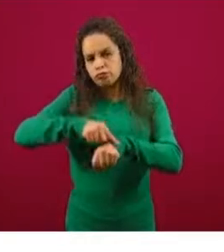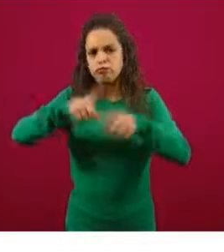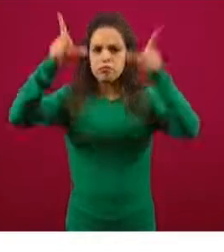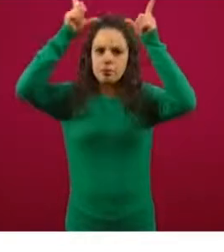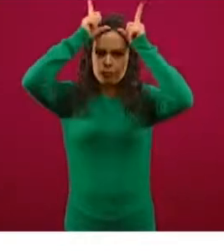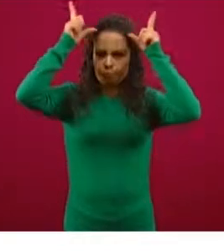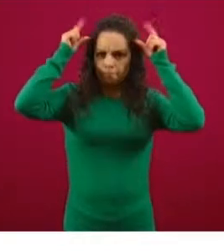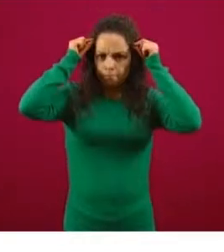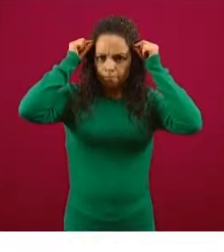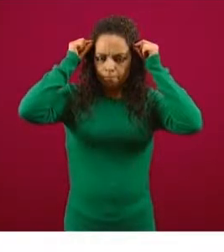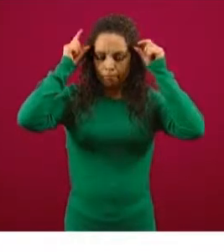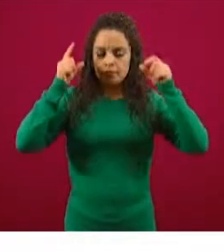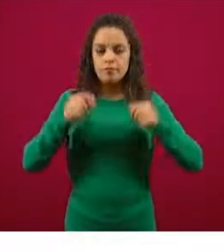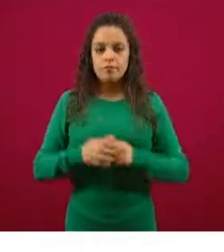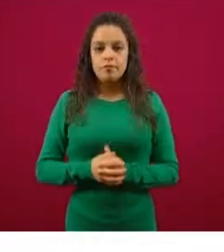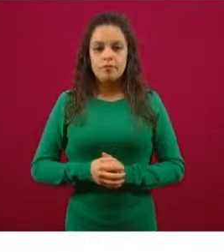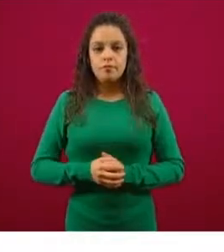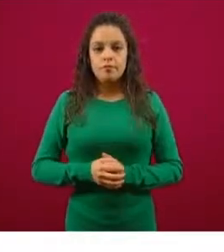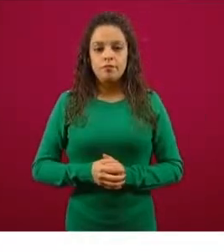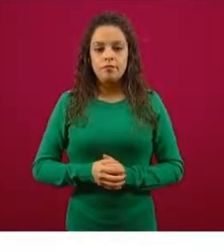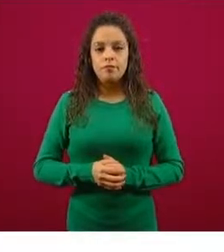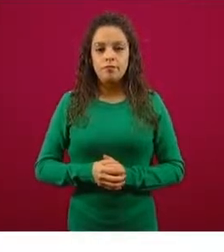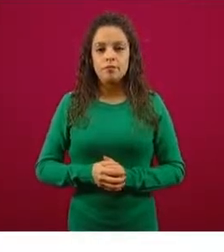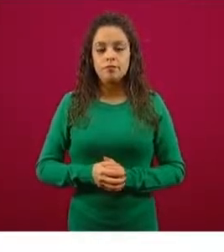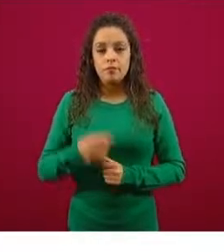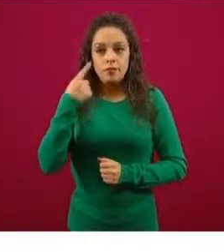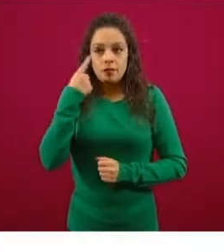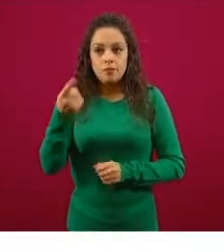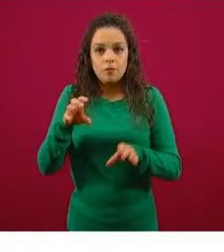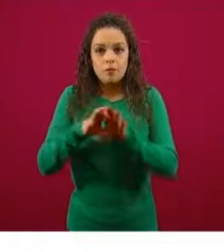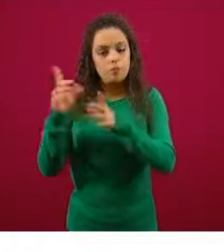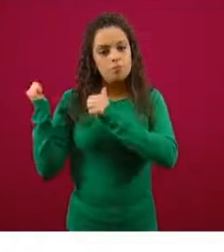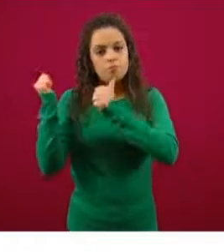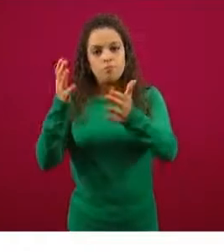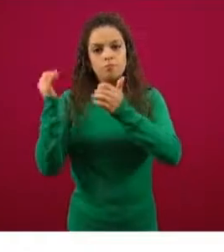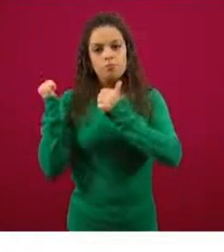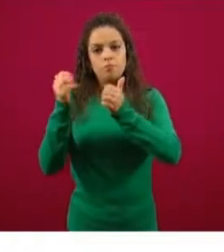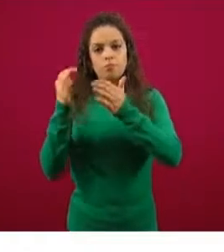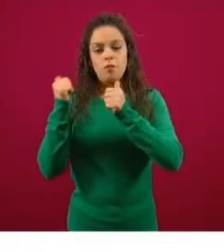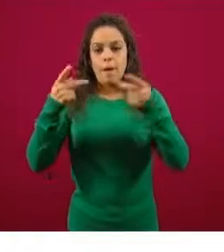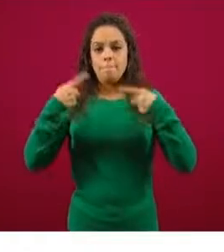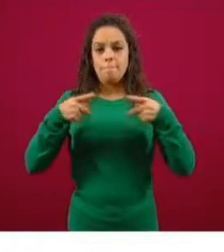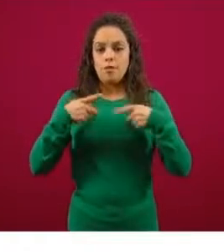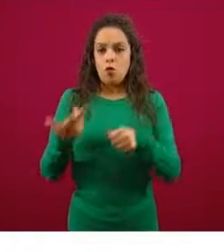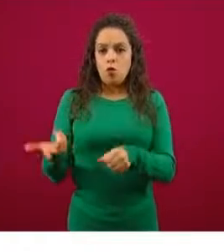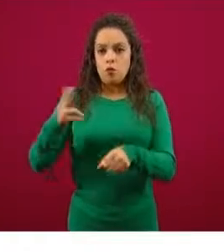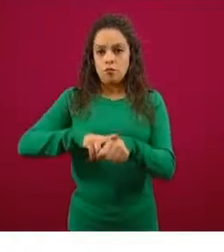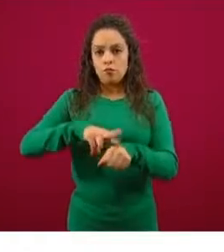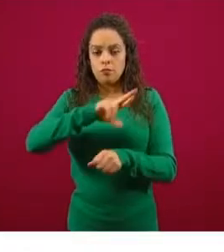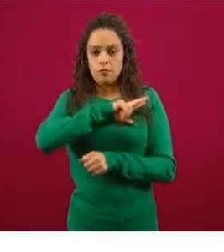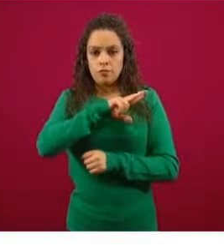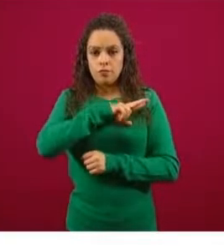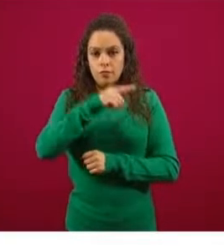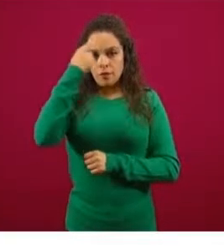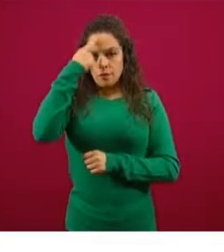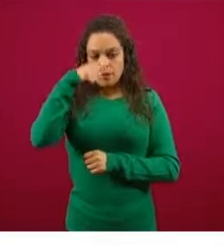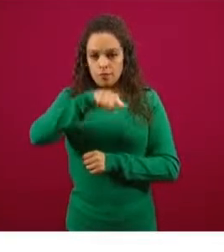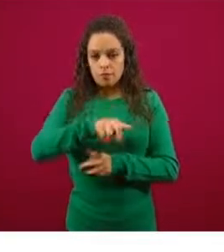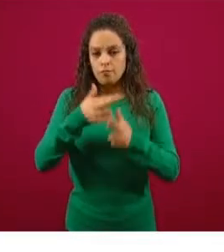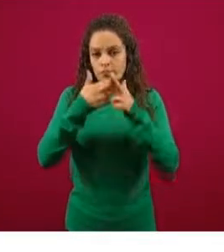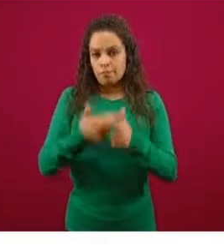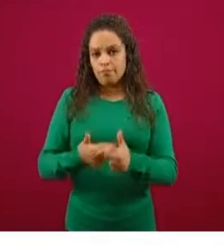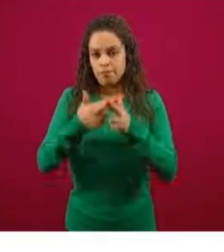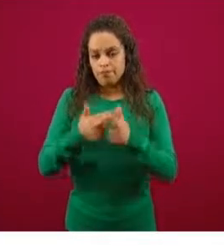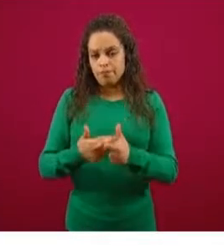y además se buscaron transferir pacientes a hospitales privados para ampliar el espacio en camas de hospitales